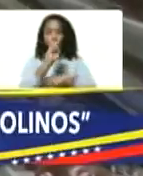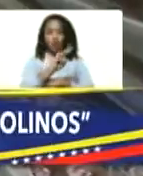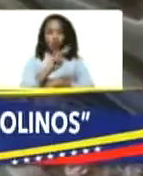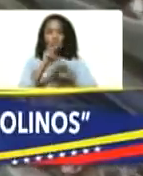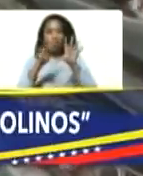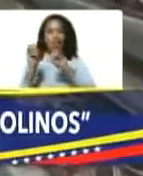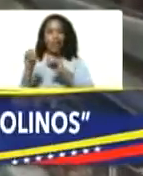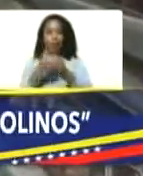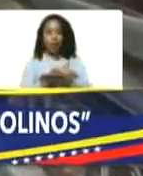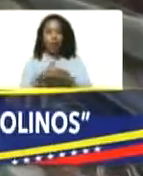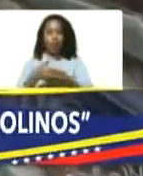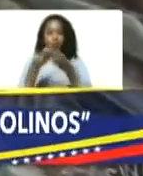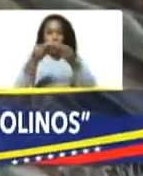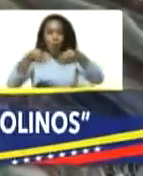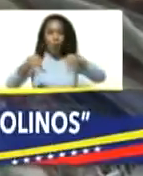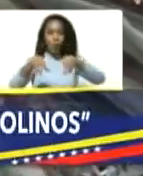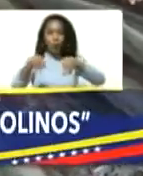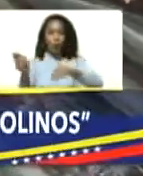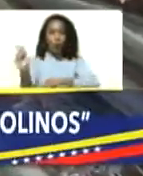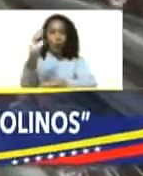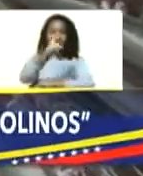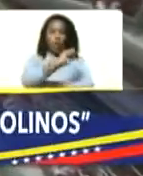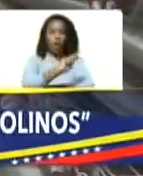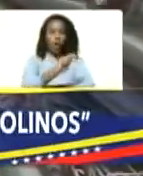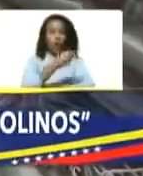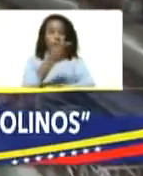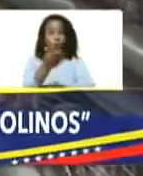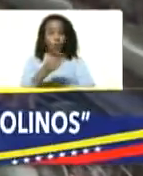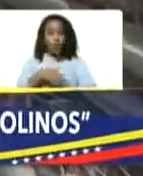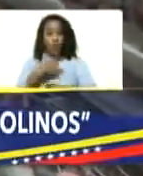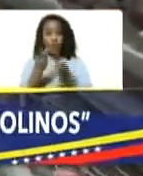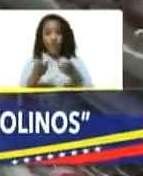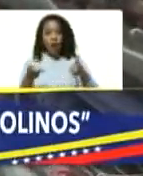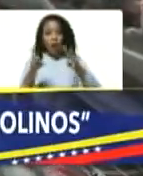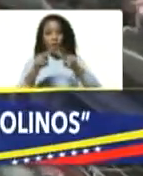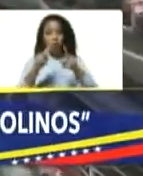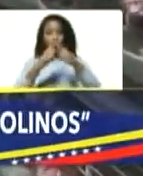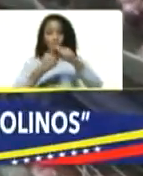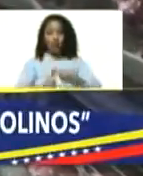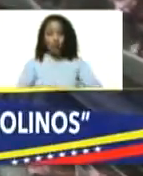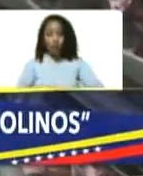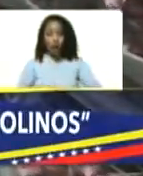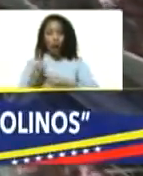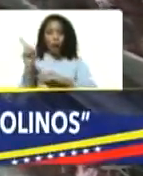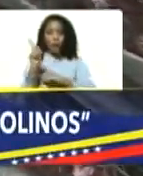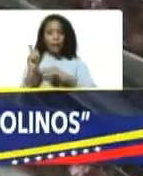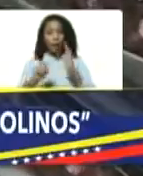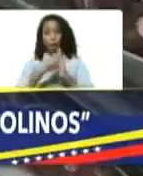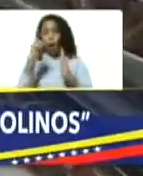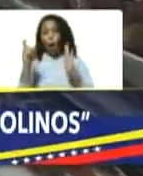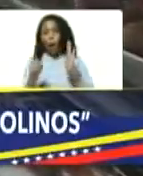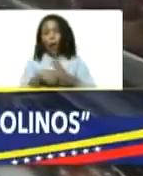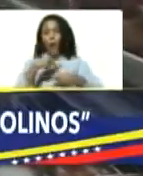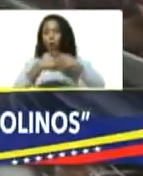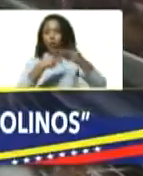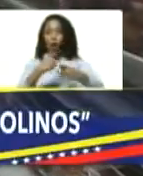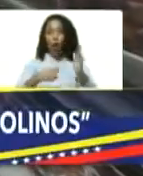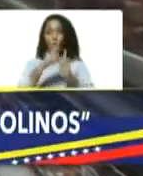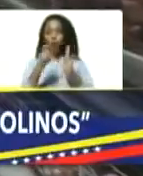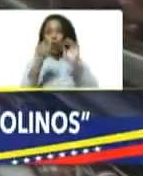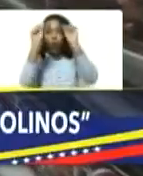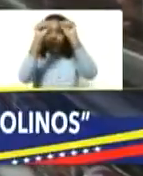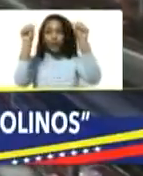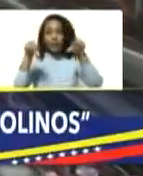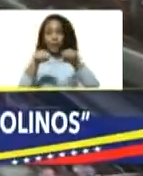millones de huevos al mes como usted puede valorar presidente esto es todo un emporio productivo todo un sistema